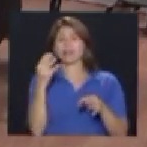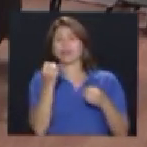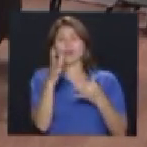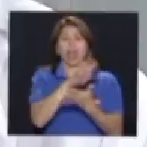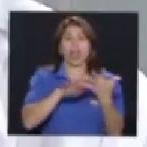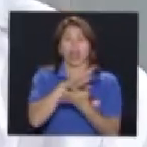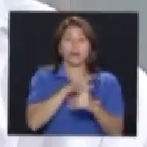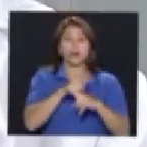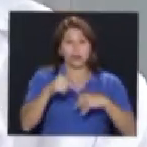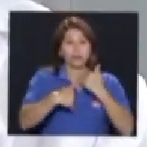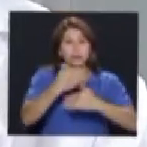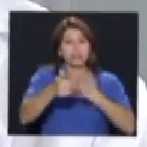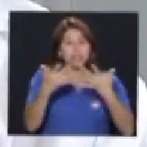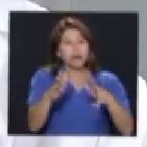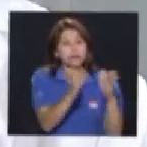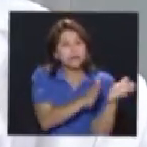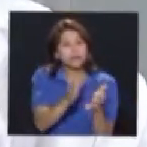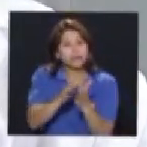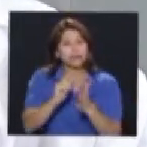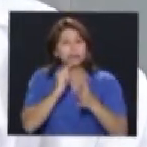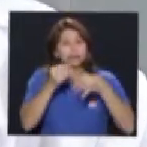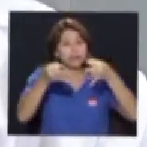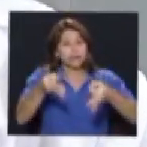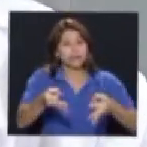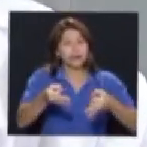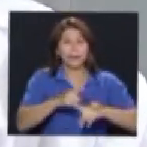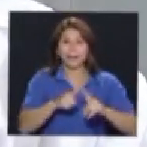cosas en serio. Pero después en el